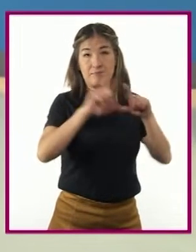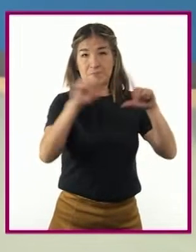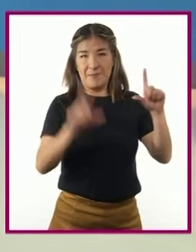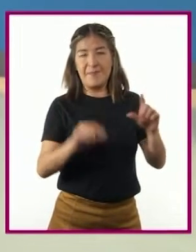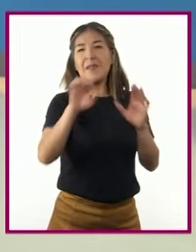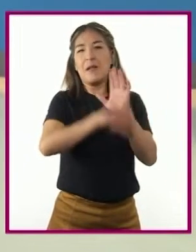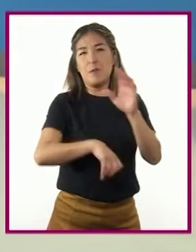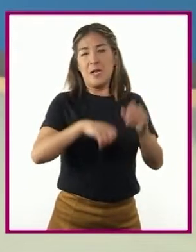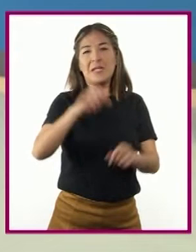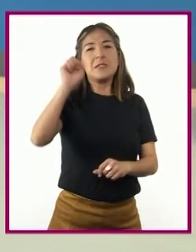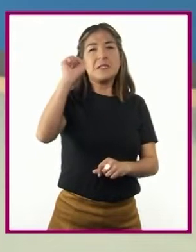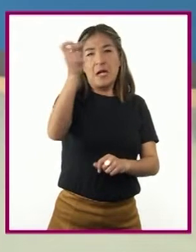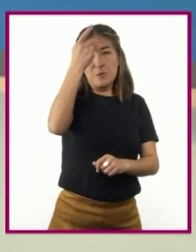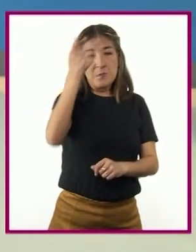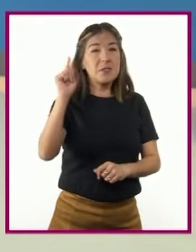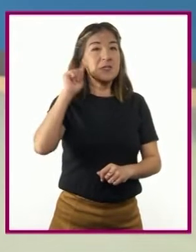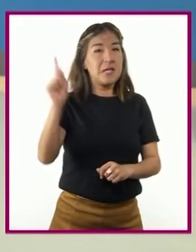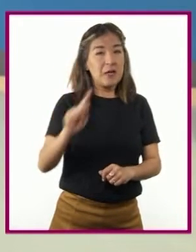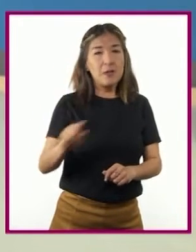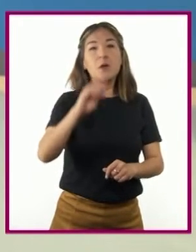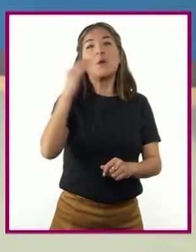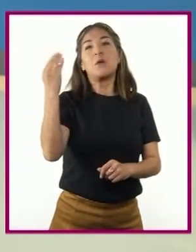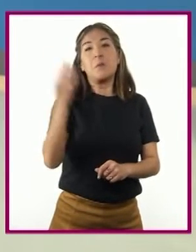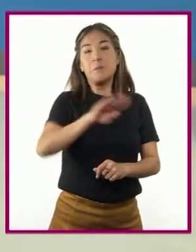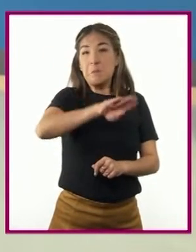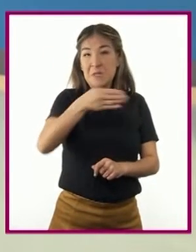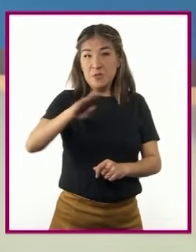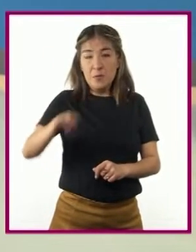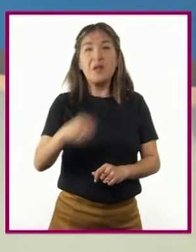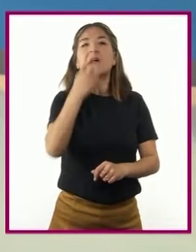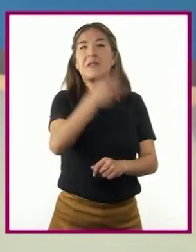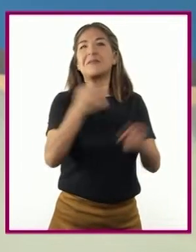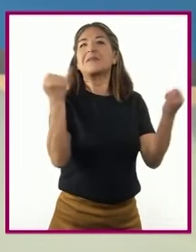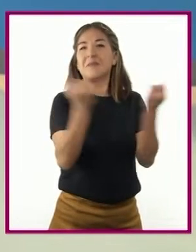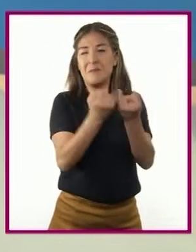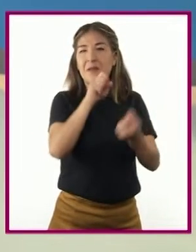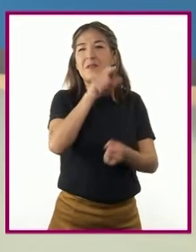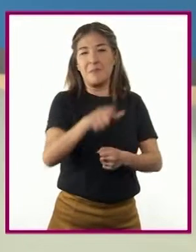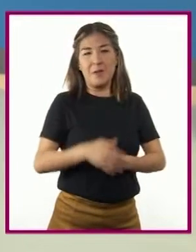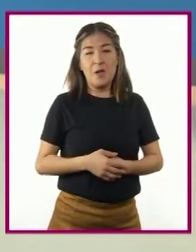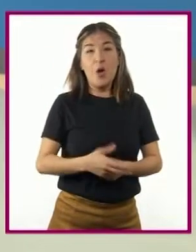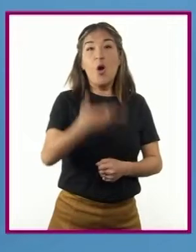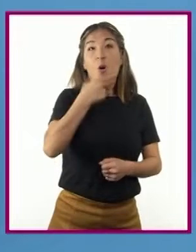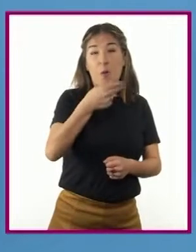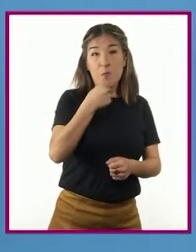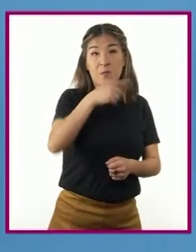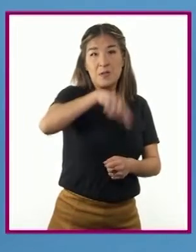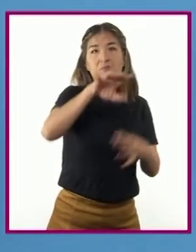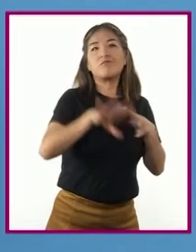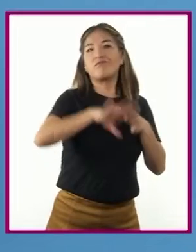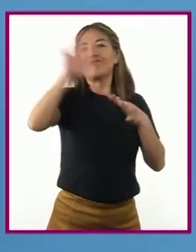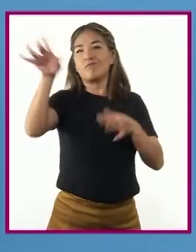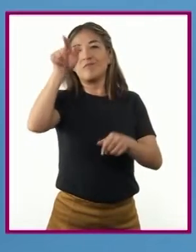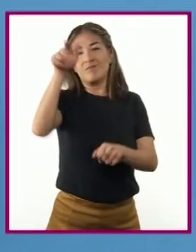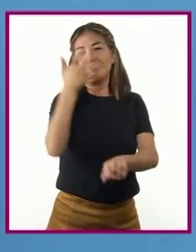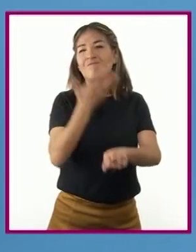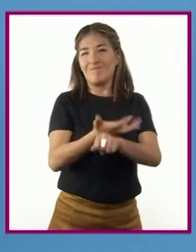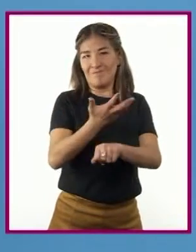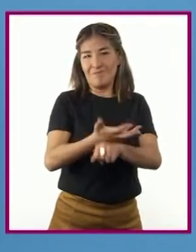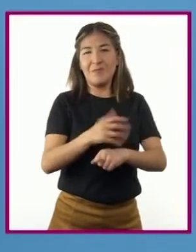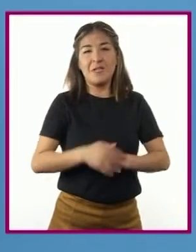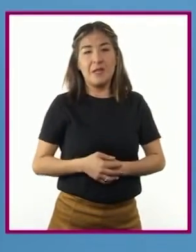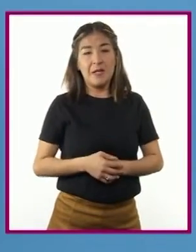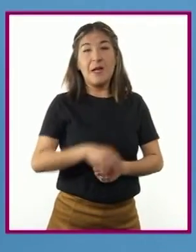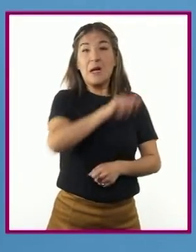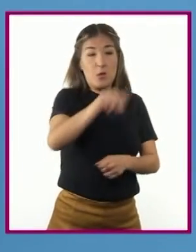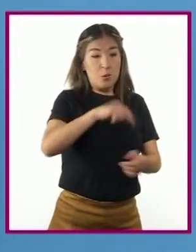Luis Potosí, Zacatecas o Michoacán presentan este fenómeno. Los hombres han migrado a Estados Unidos de América y